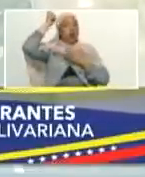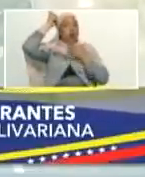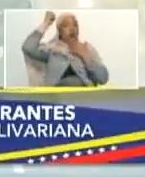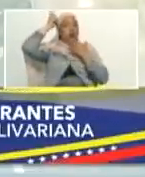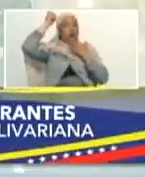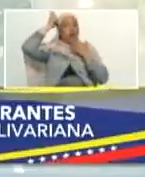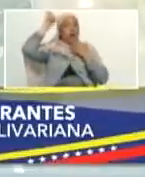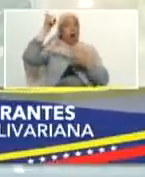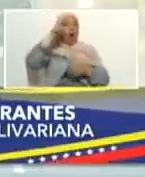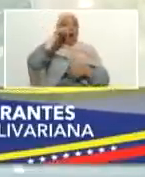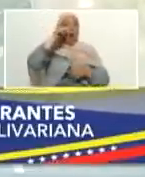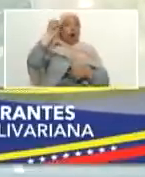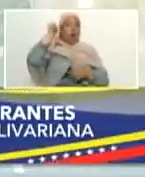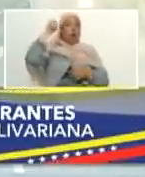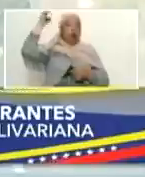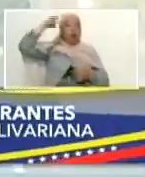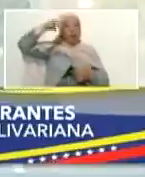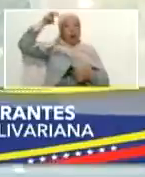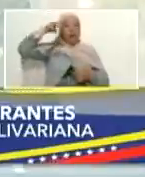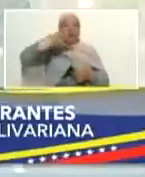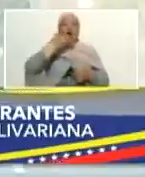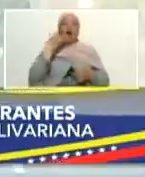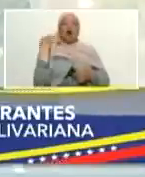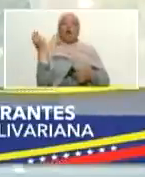las mujeres, a la juventud en Perú,